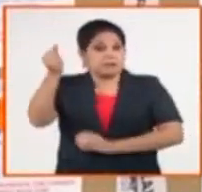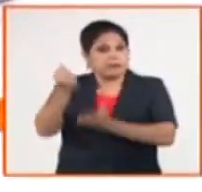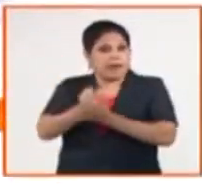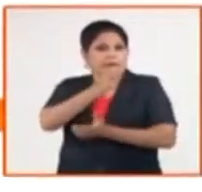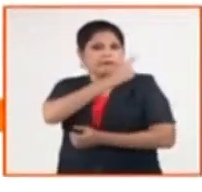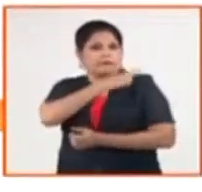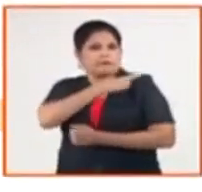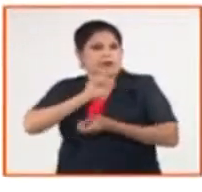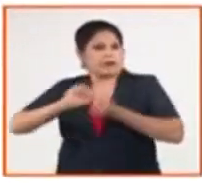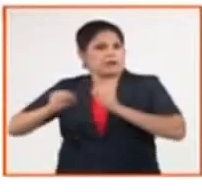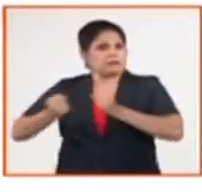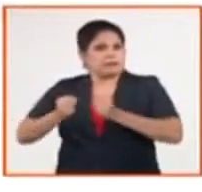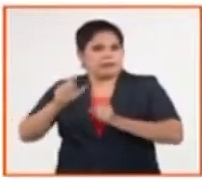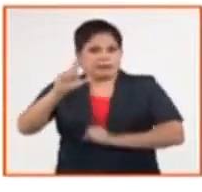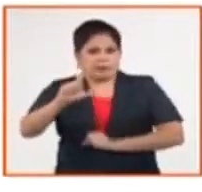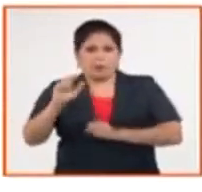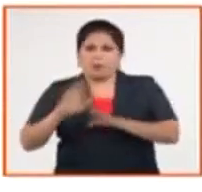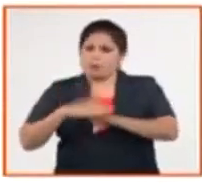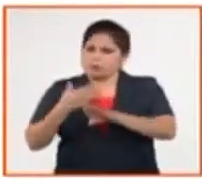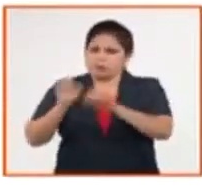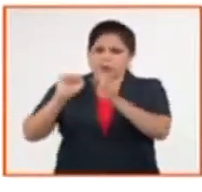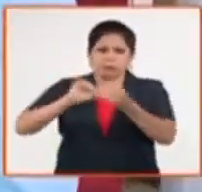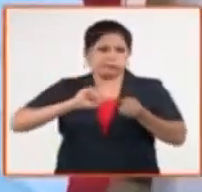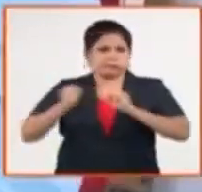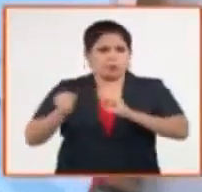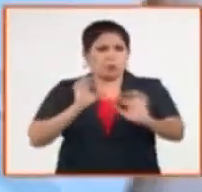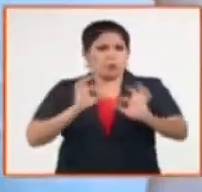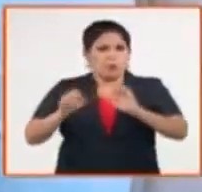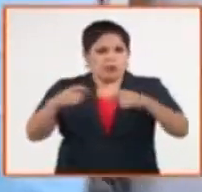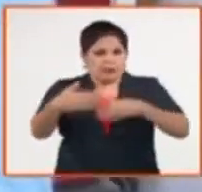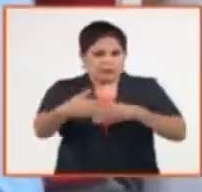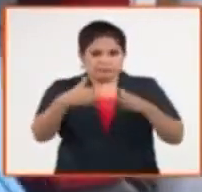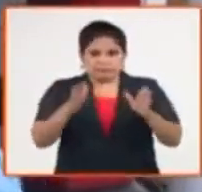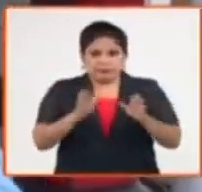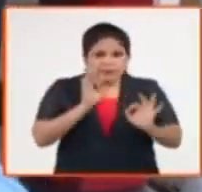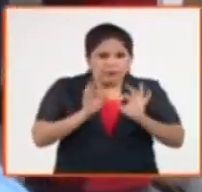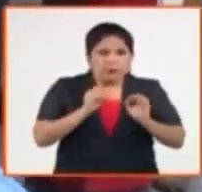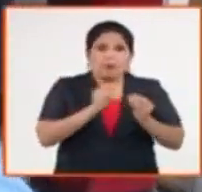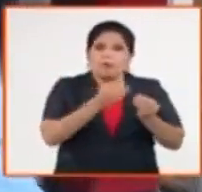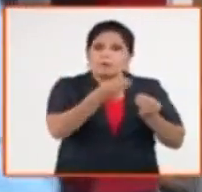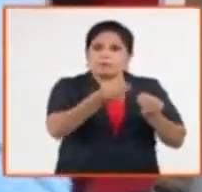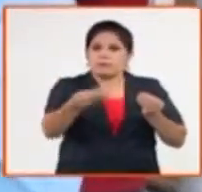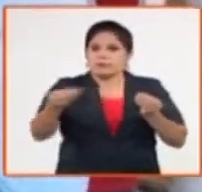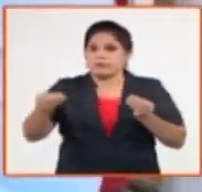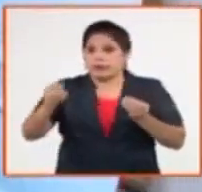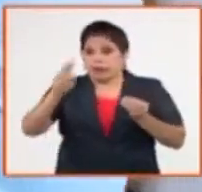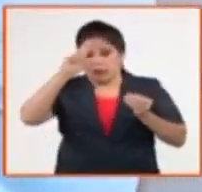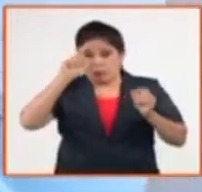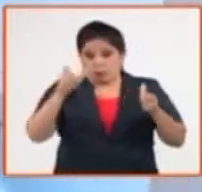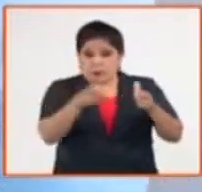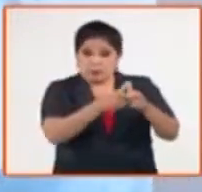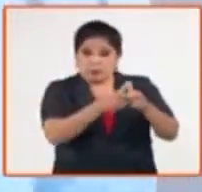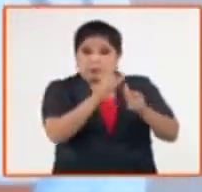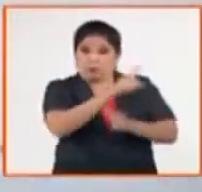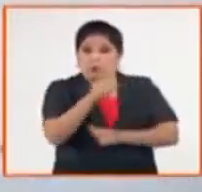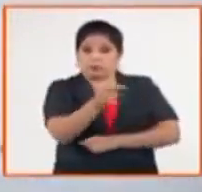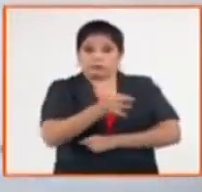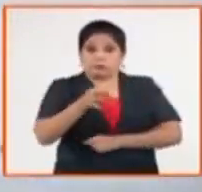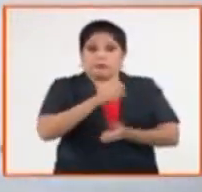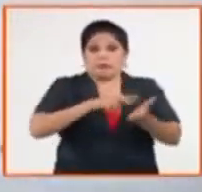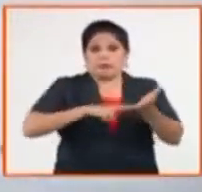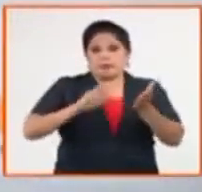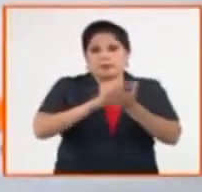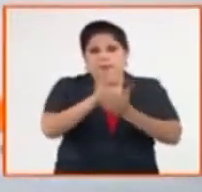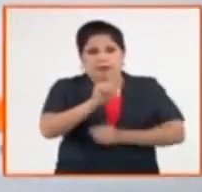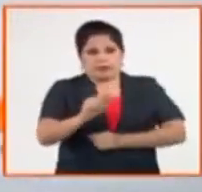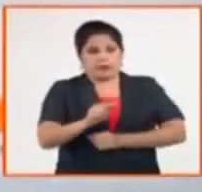reguladora. Tras recepcionar, controlar y conservar el producto, corresponde su distribución a los vacunatorios de los 11 municipios de la provincia. Ha sido